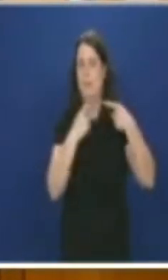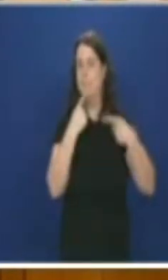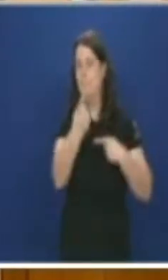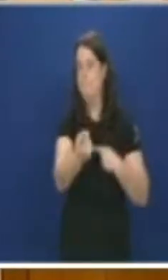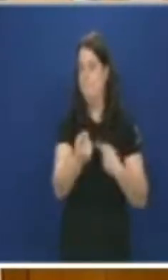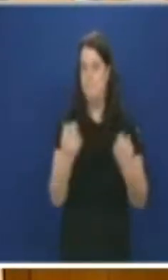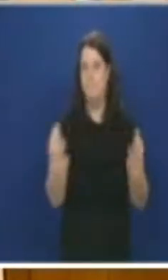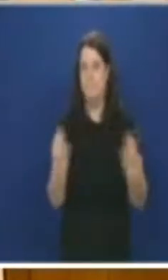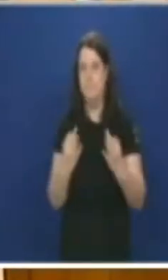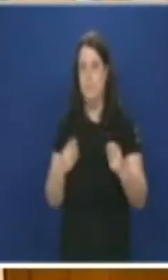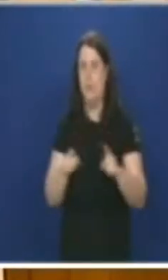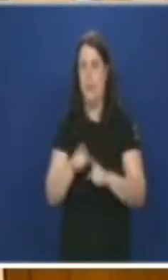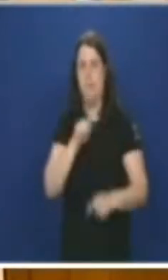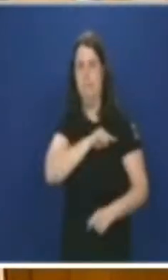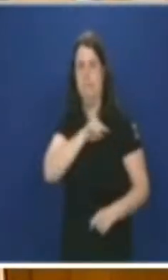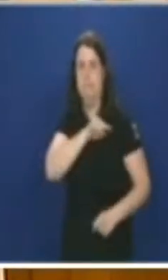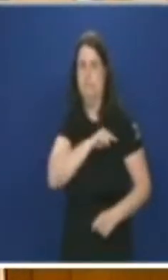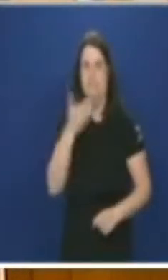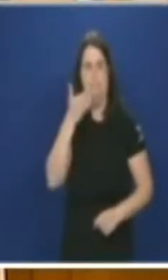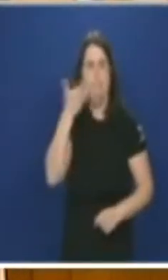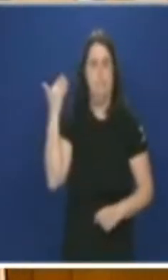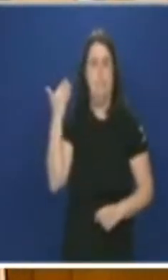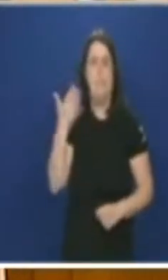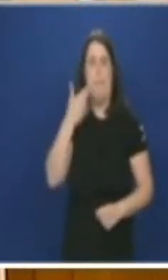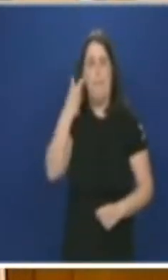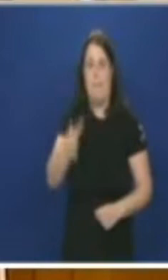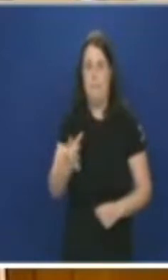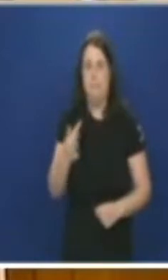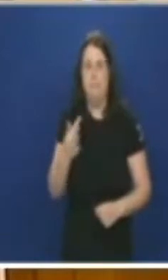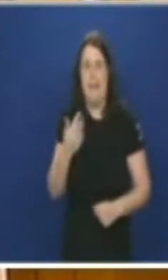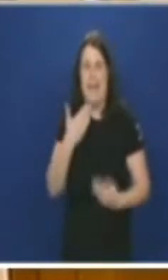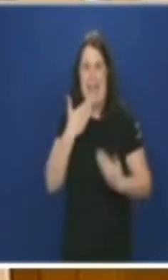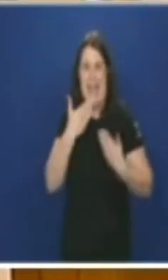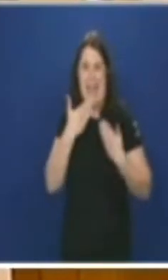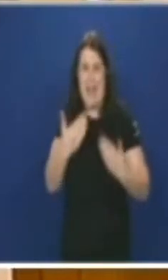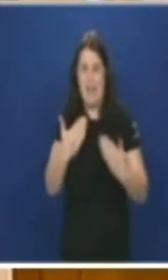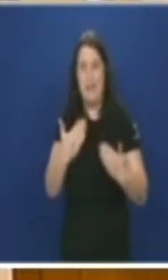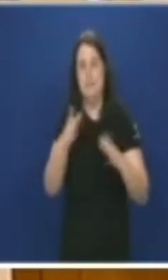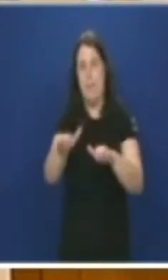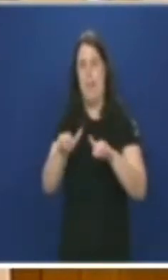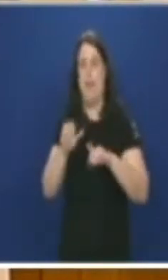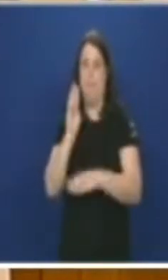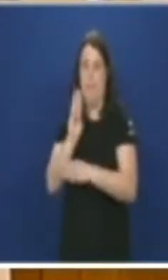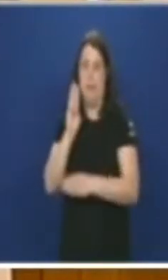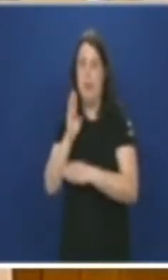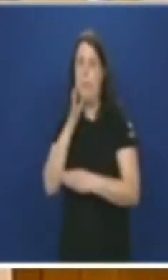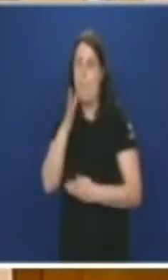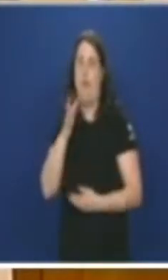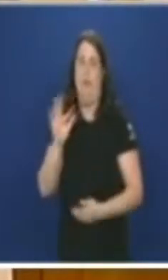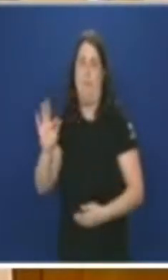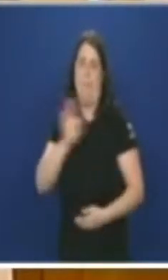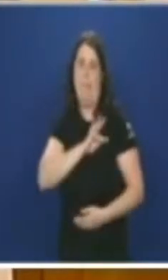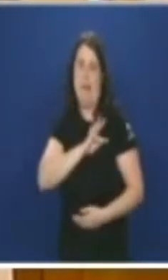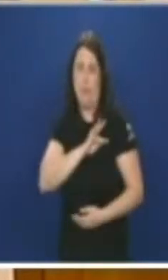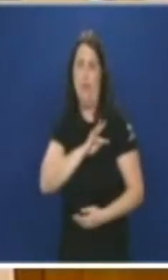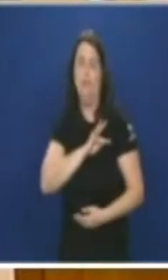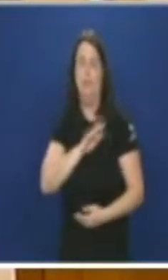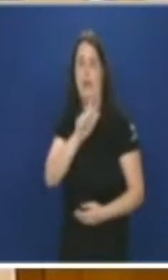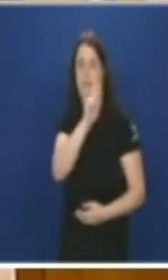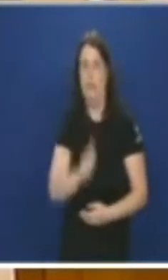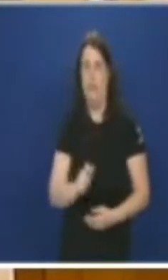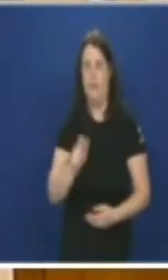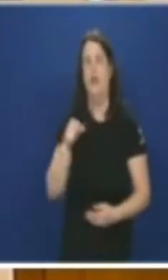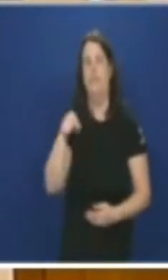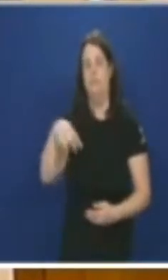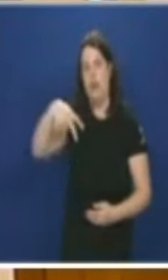manifestar a inmensa honra que sentimos e o noso profundo agradecemento ao Parlamento de Galicia por este premio ás fundacións NOS,